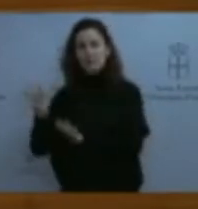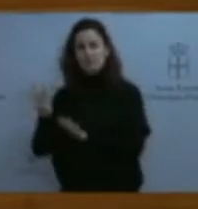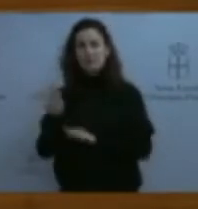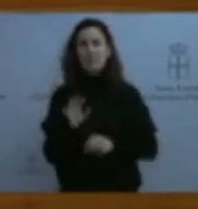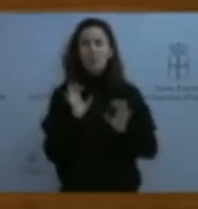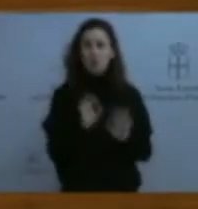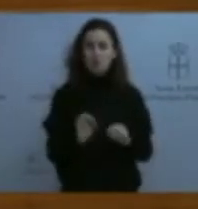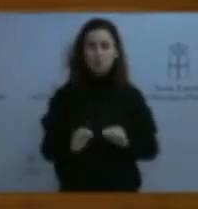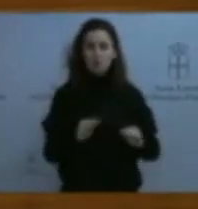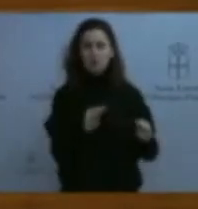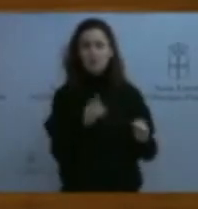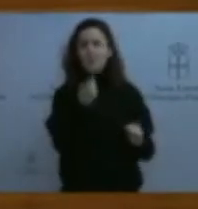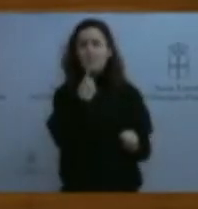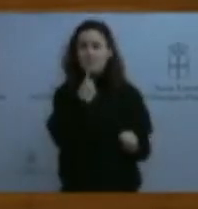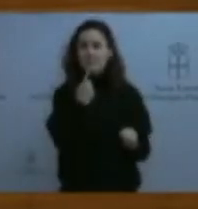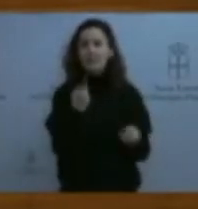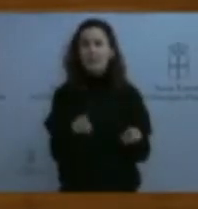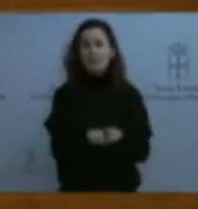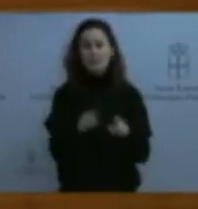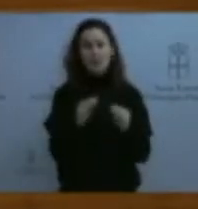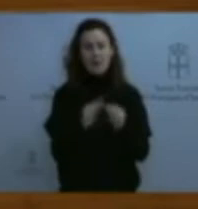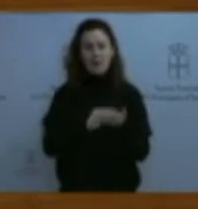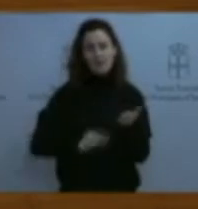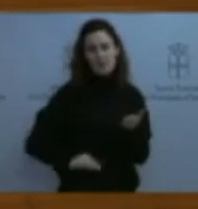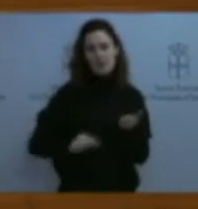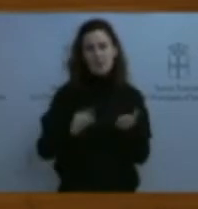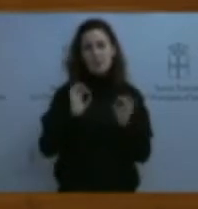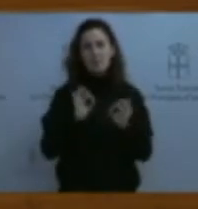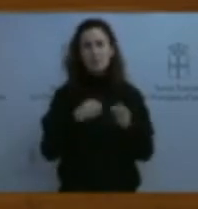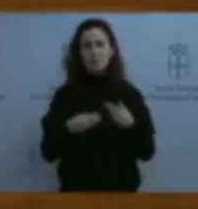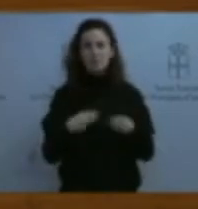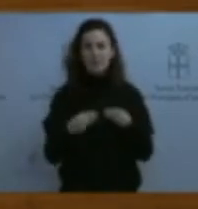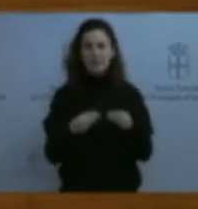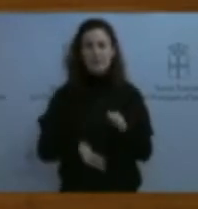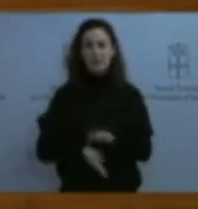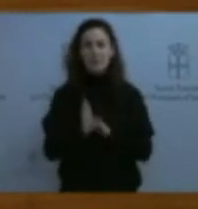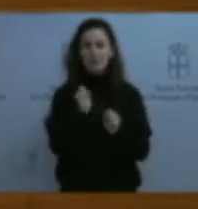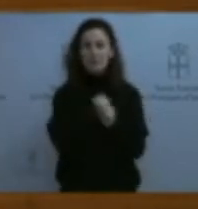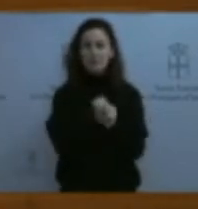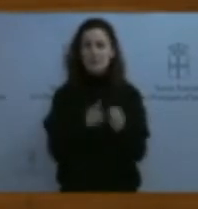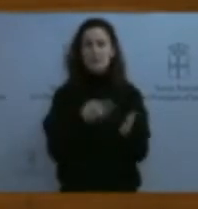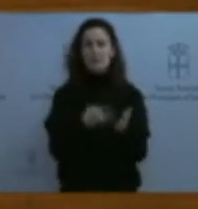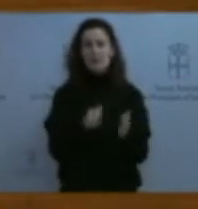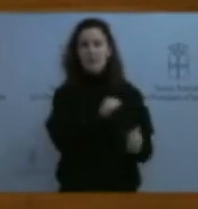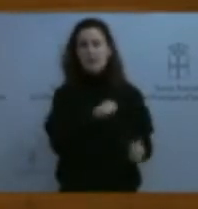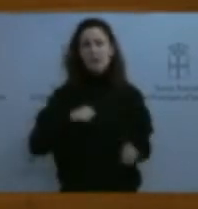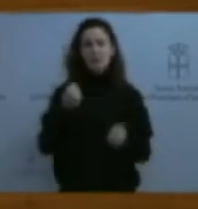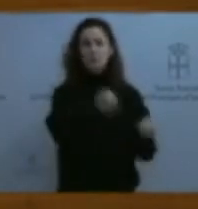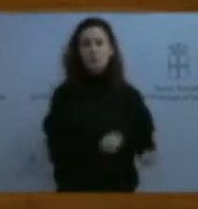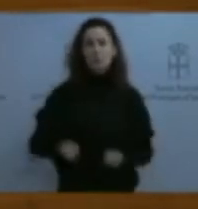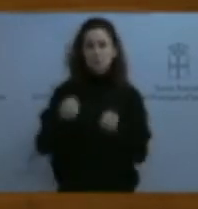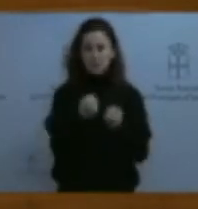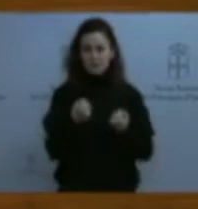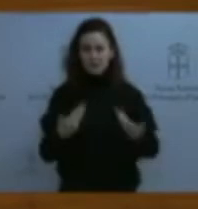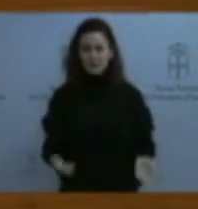393, que establece la obligación de elaborar, implantar materialmente y mantener operativos los planes de autoprotección. Los planes